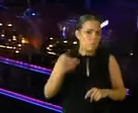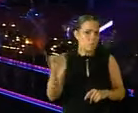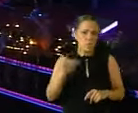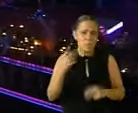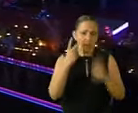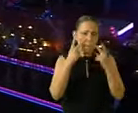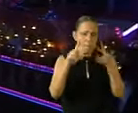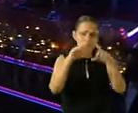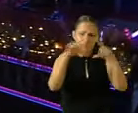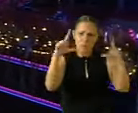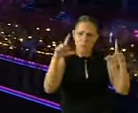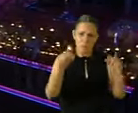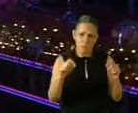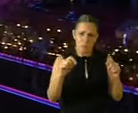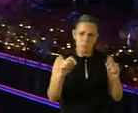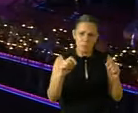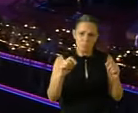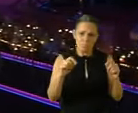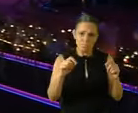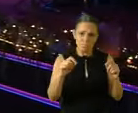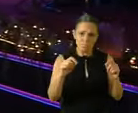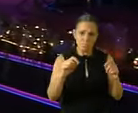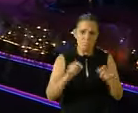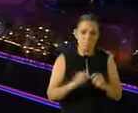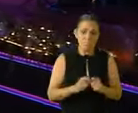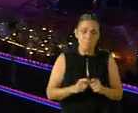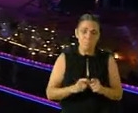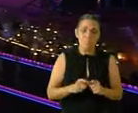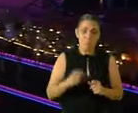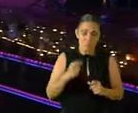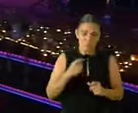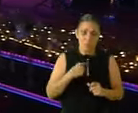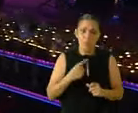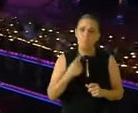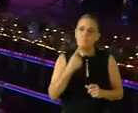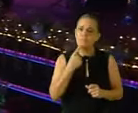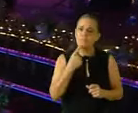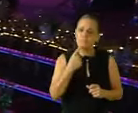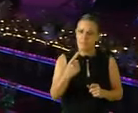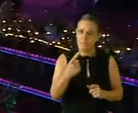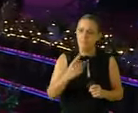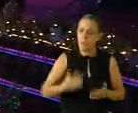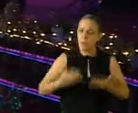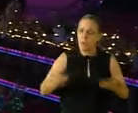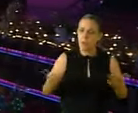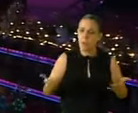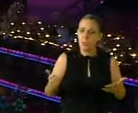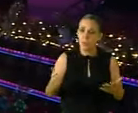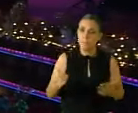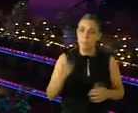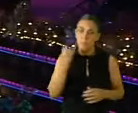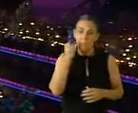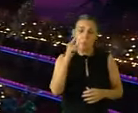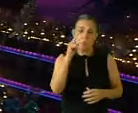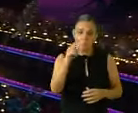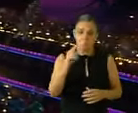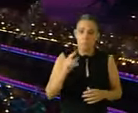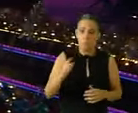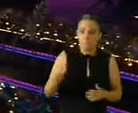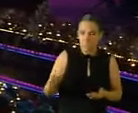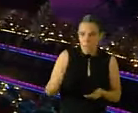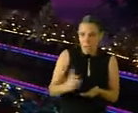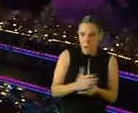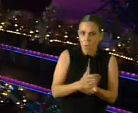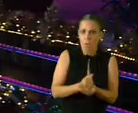que sintieron que viajaron con nosotros, pero les tengo que decir algo. Si usted ahorra, y lo voy a decir con todo